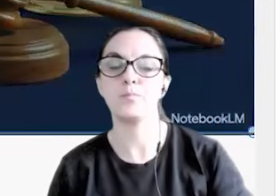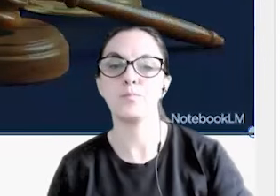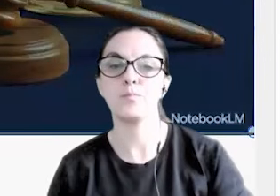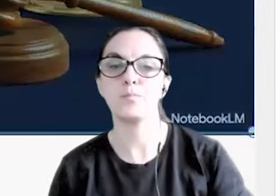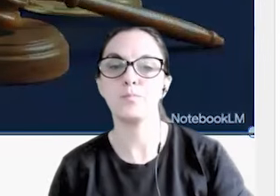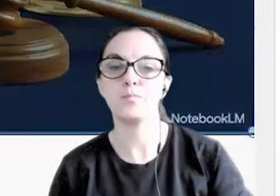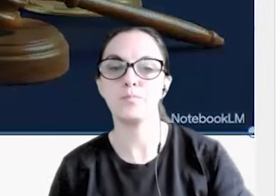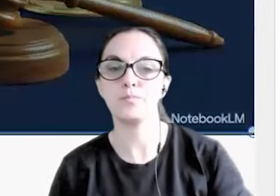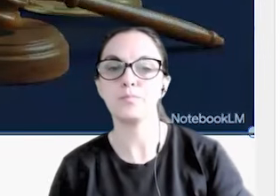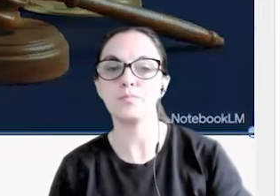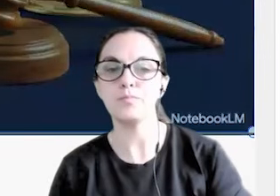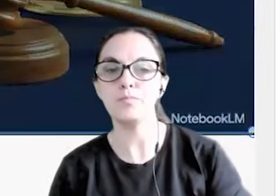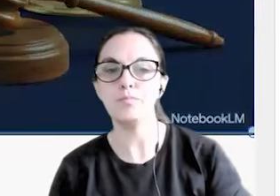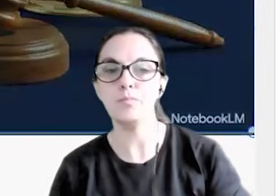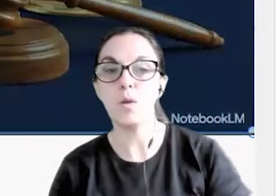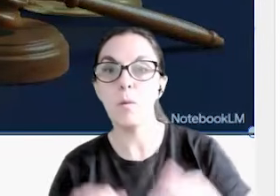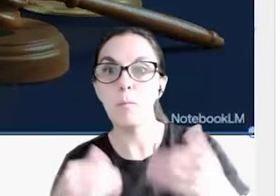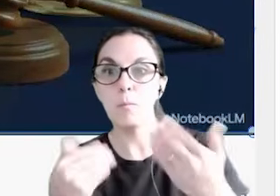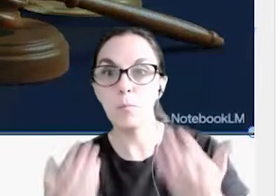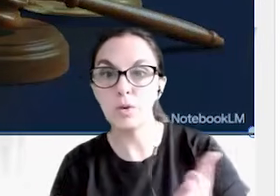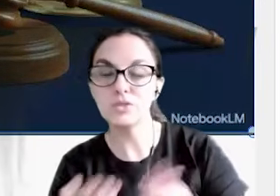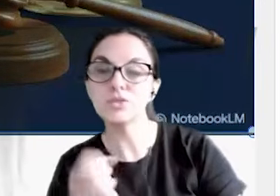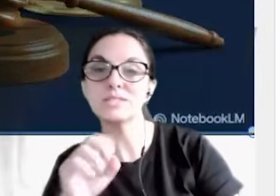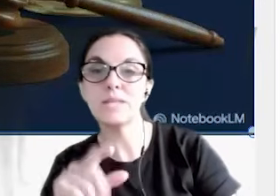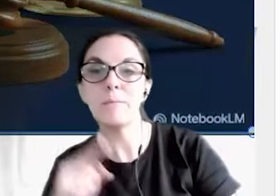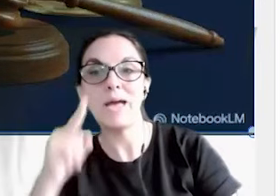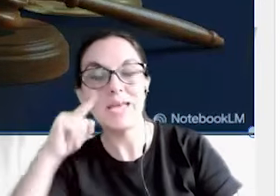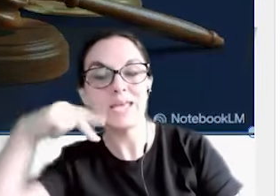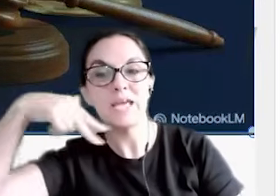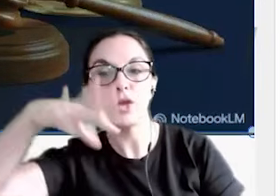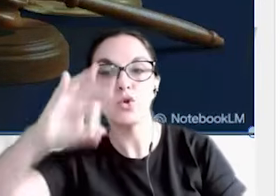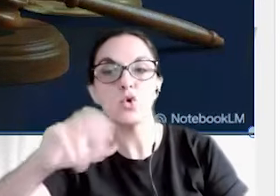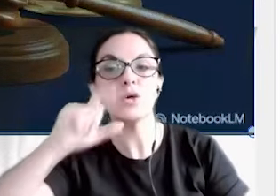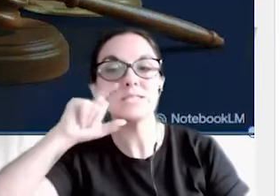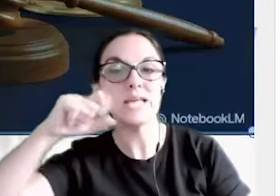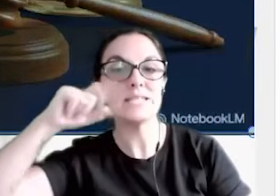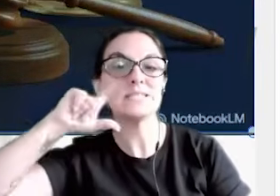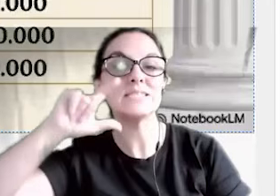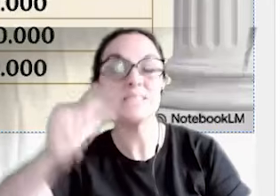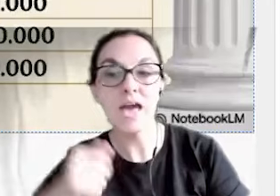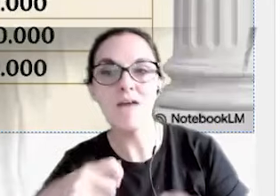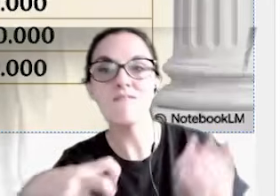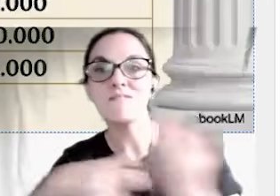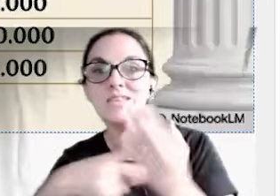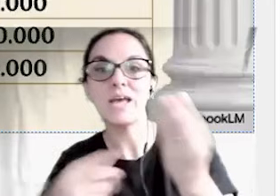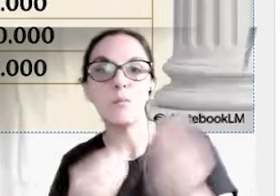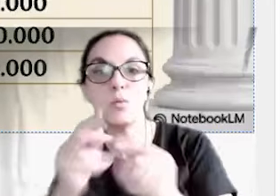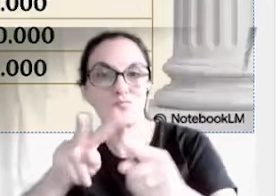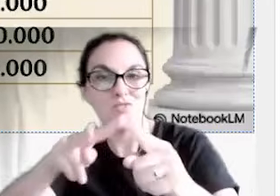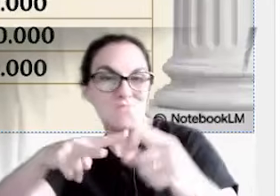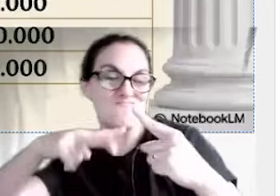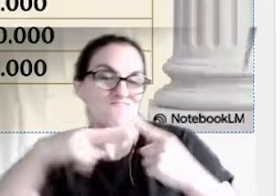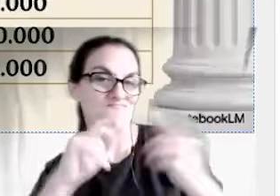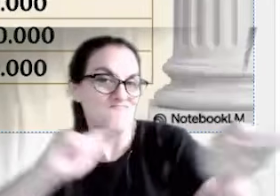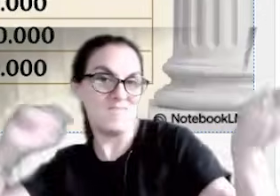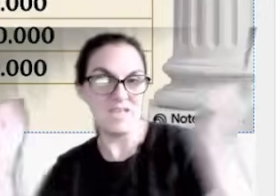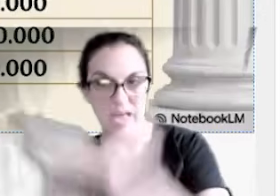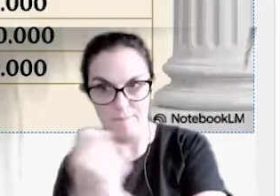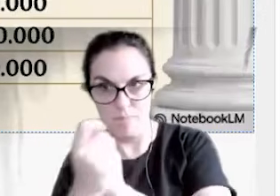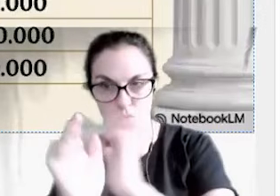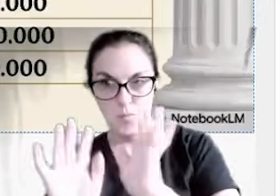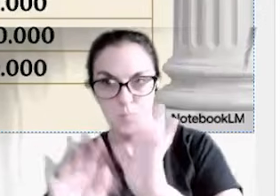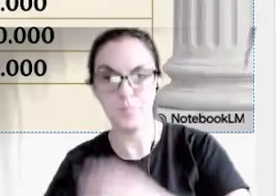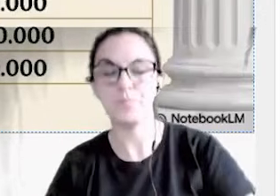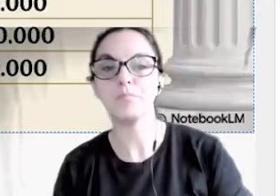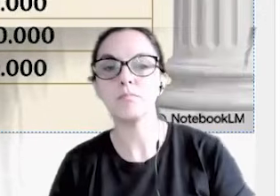eso de ahí el nombre de inocencia fiscal, porque en realidad lo que aquí está ocurriendo es un cambio de paradigma en la presentación. Con la